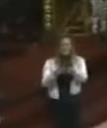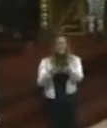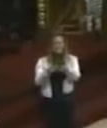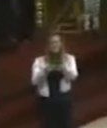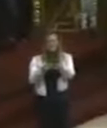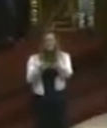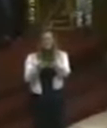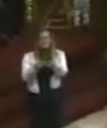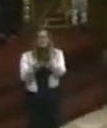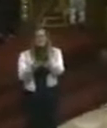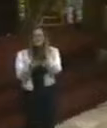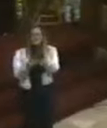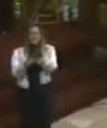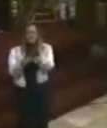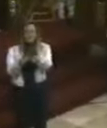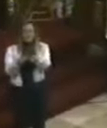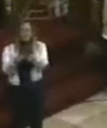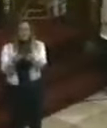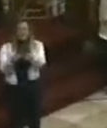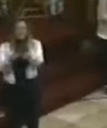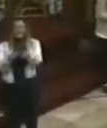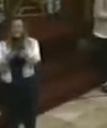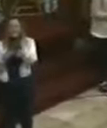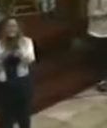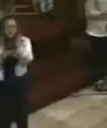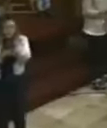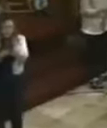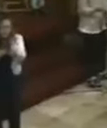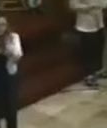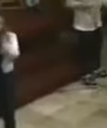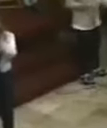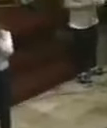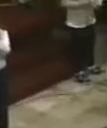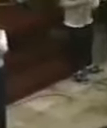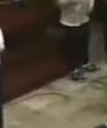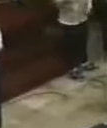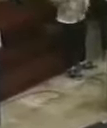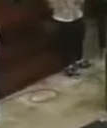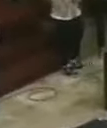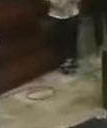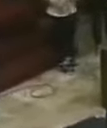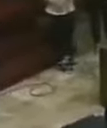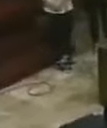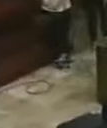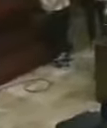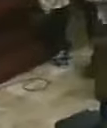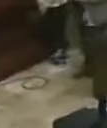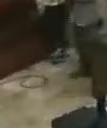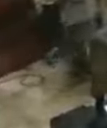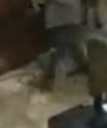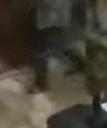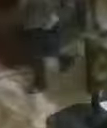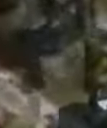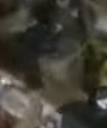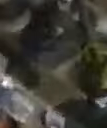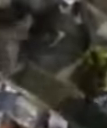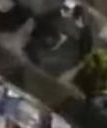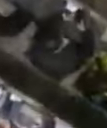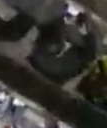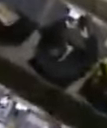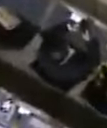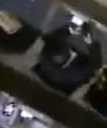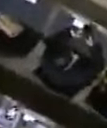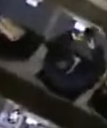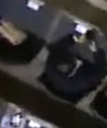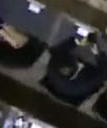una sola China. El proyecto de acuerdo fue presentado por el diputado Nicolás Ernesto Maduro Guerra y ejerció el derecho de palabra el diputado José Gregorio